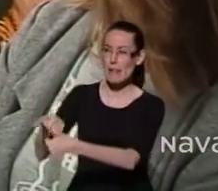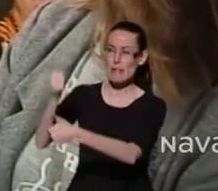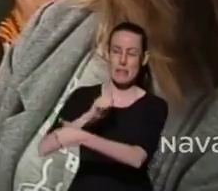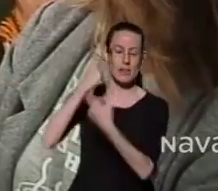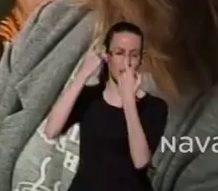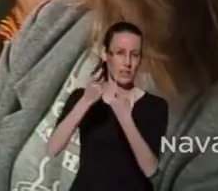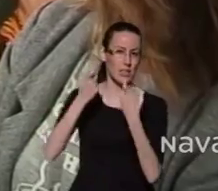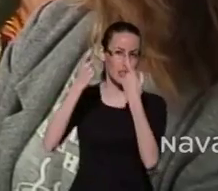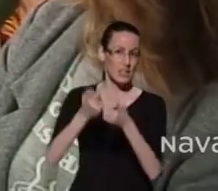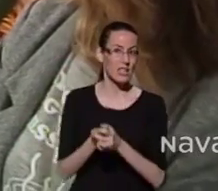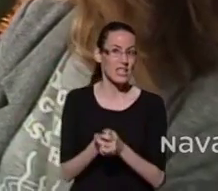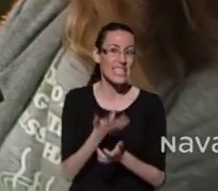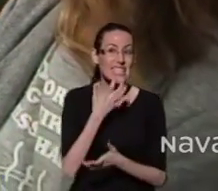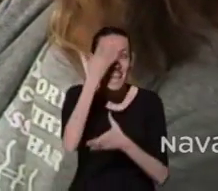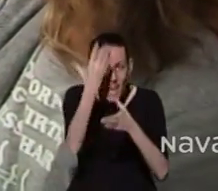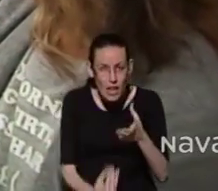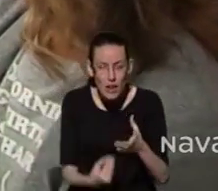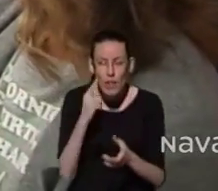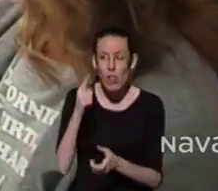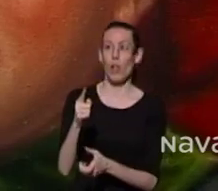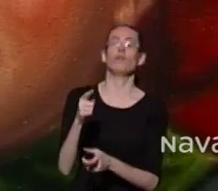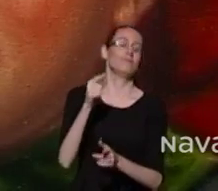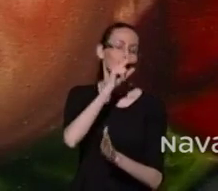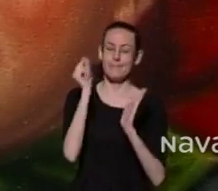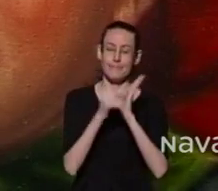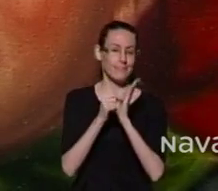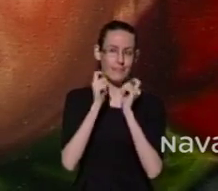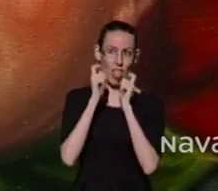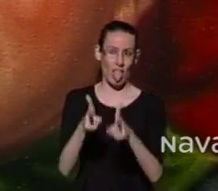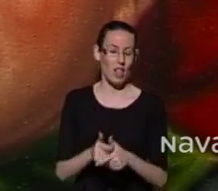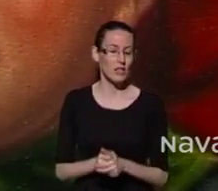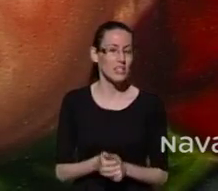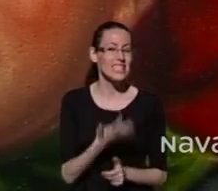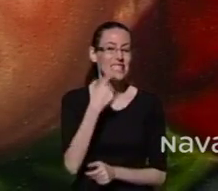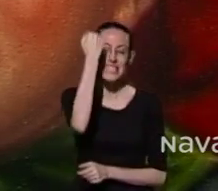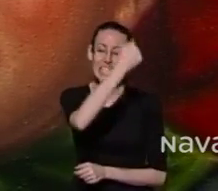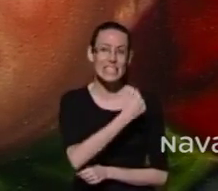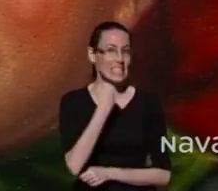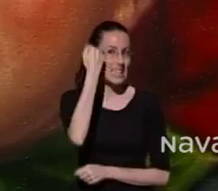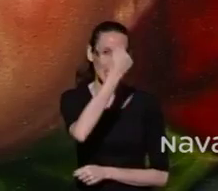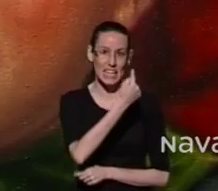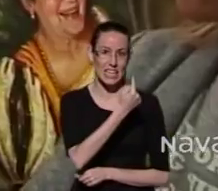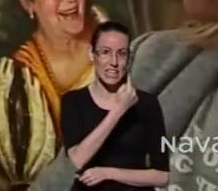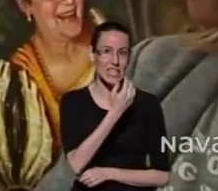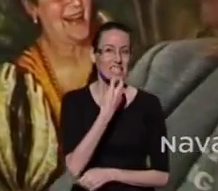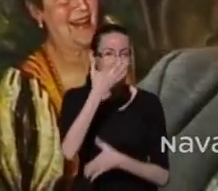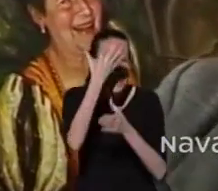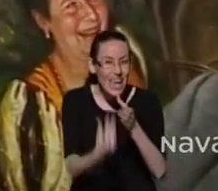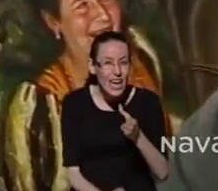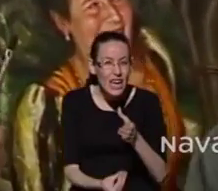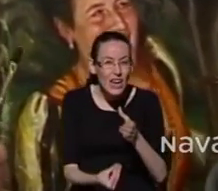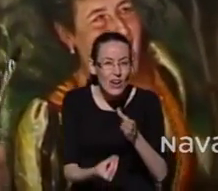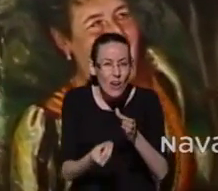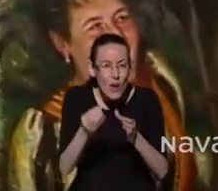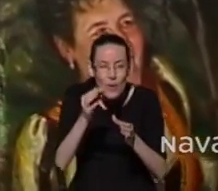fácilmente detectable cualquier error. Si más aún estamos haciendo retratos, el error que podemos hacer es